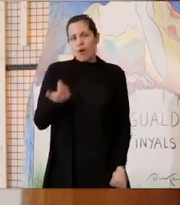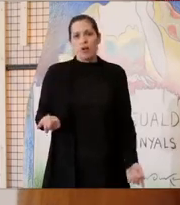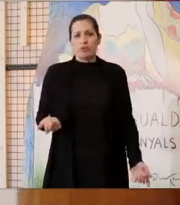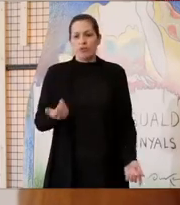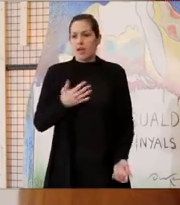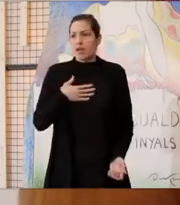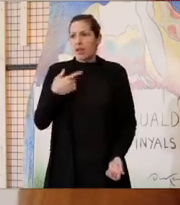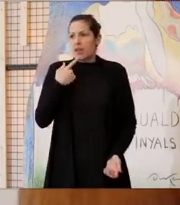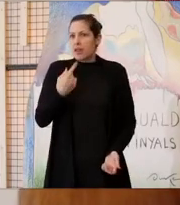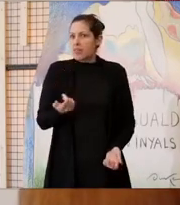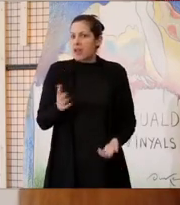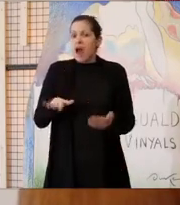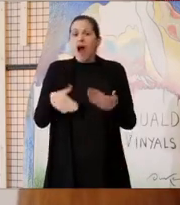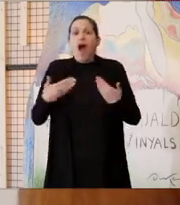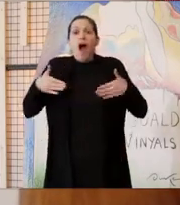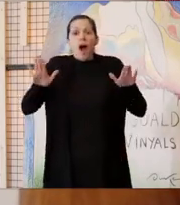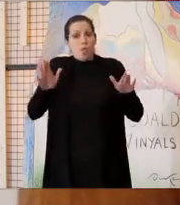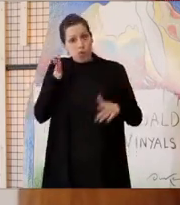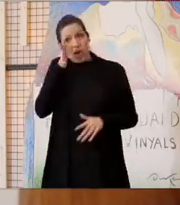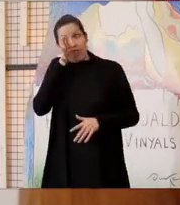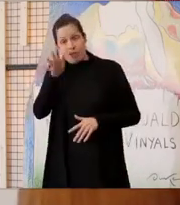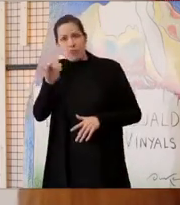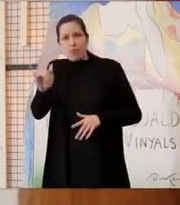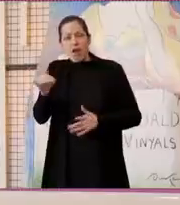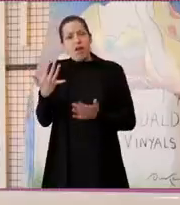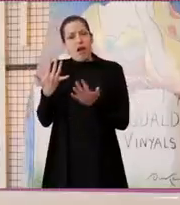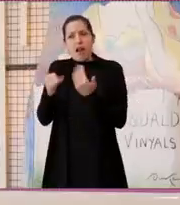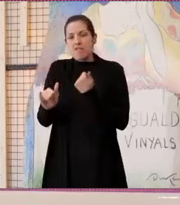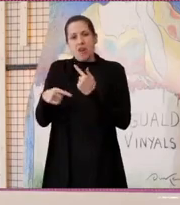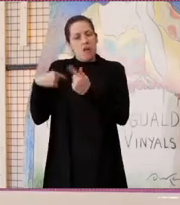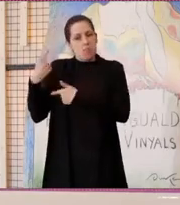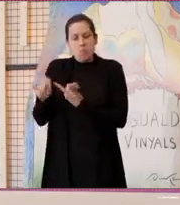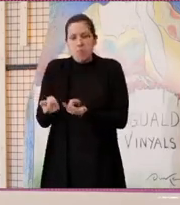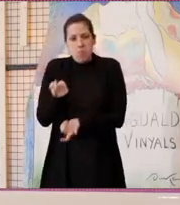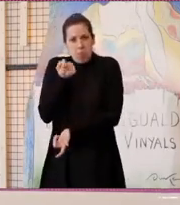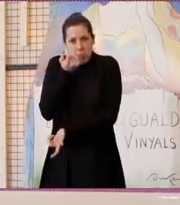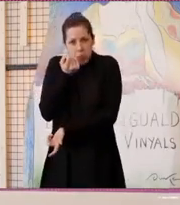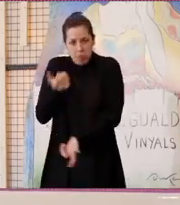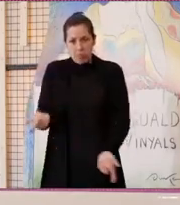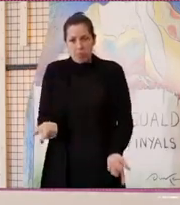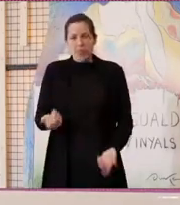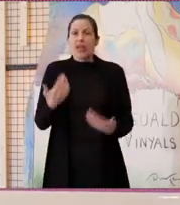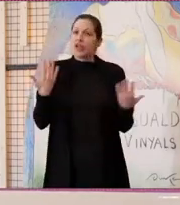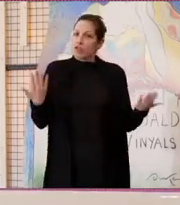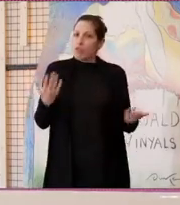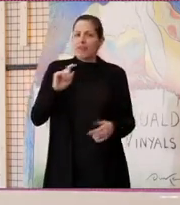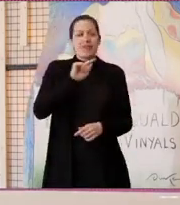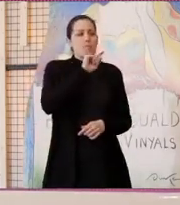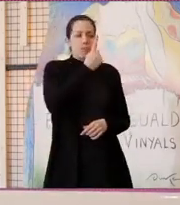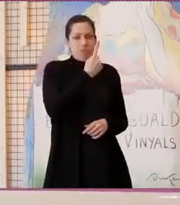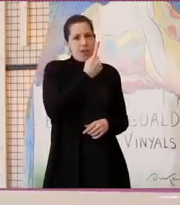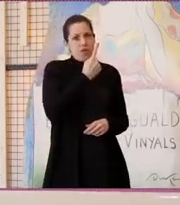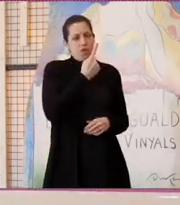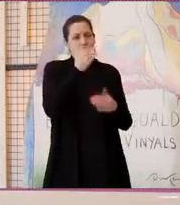cuando se denuncia Bueno entonces el centro de crisis está siendo primero atención pública